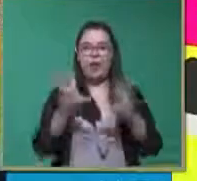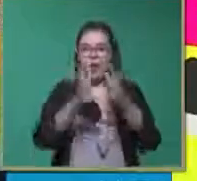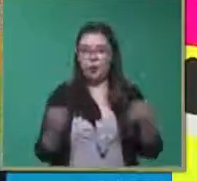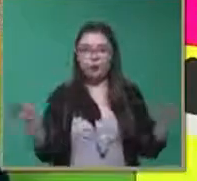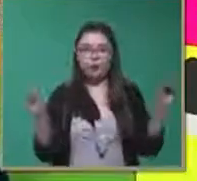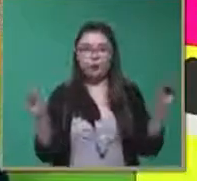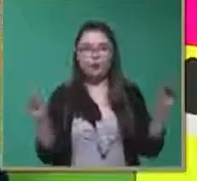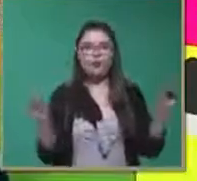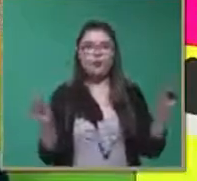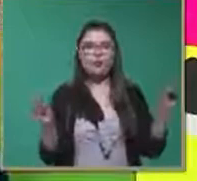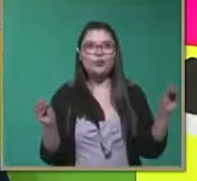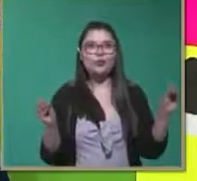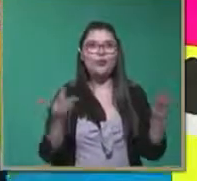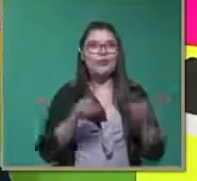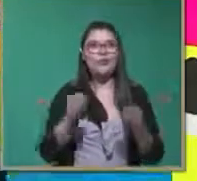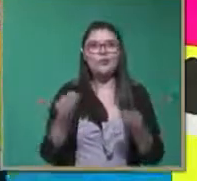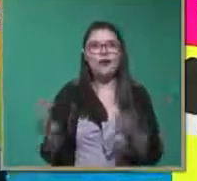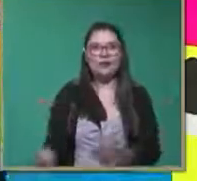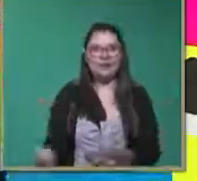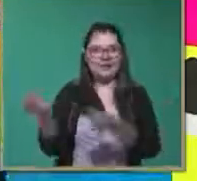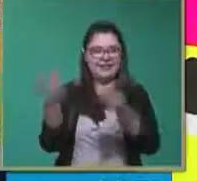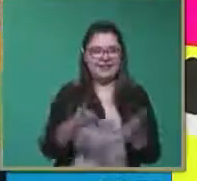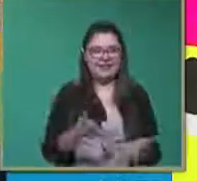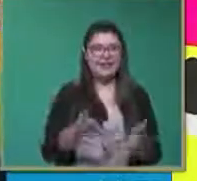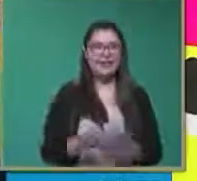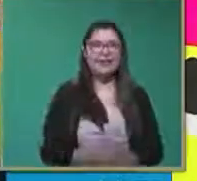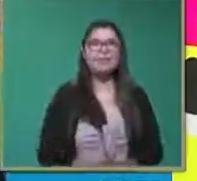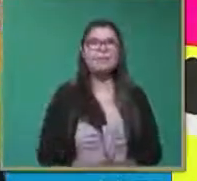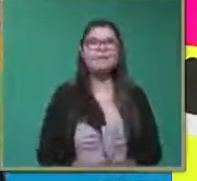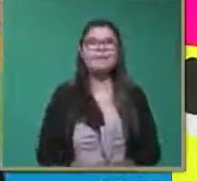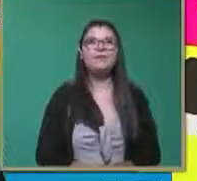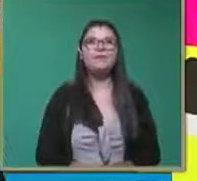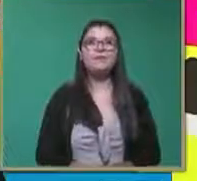la regresé después tu Barbie de regalo. Pero